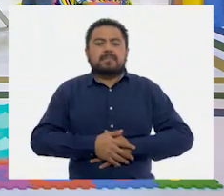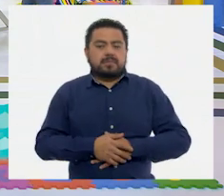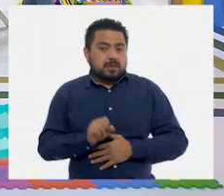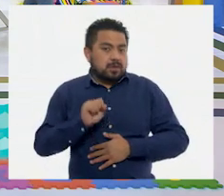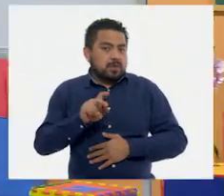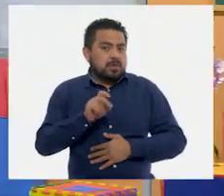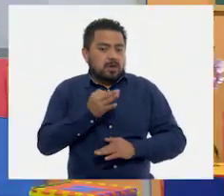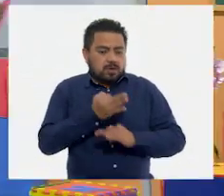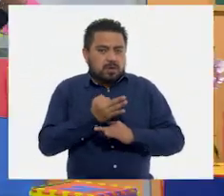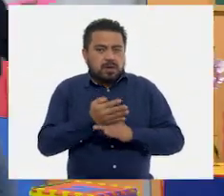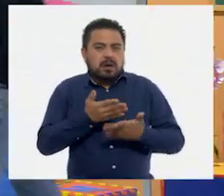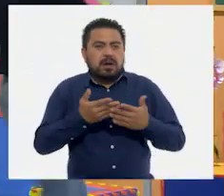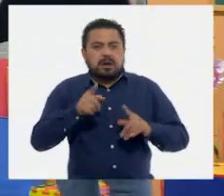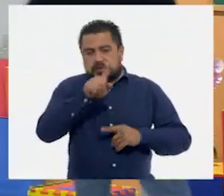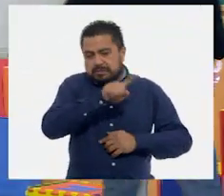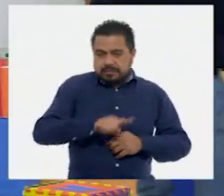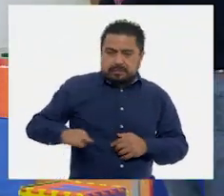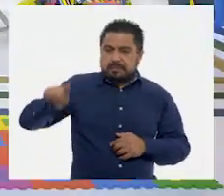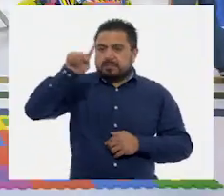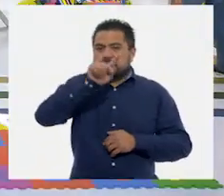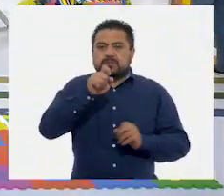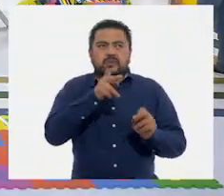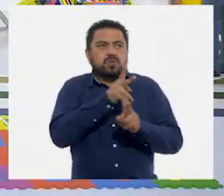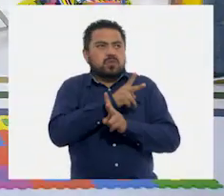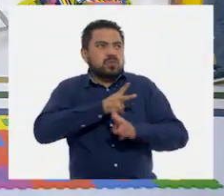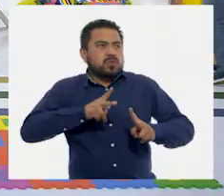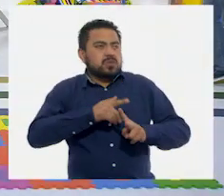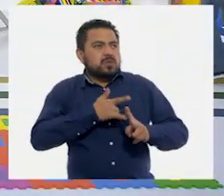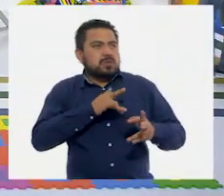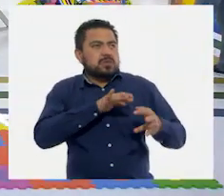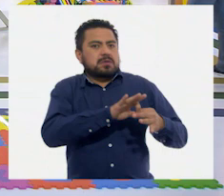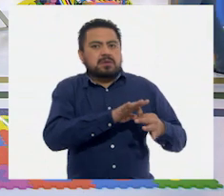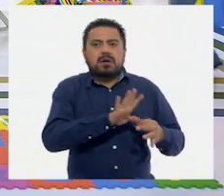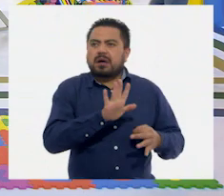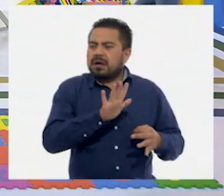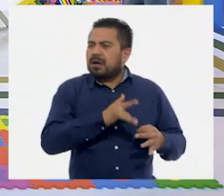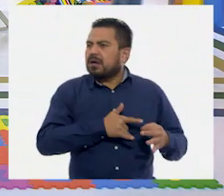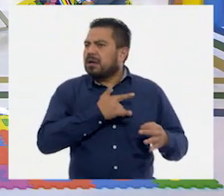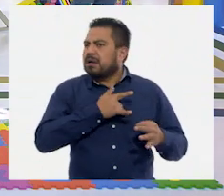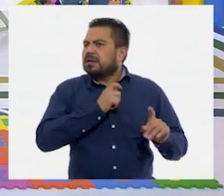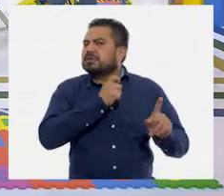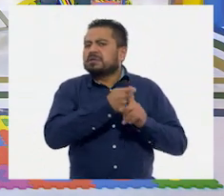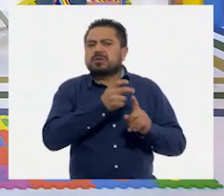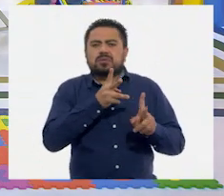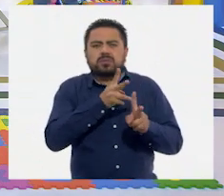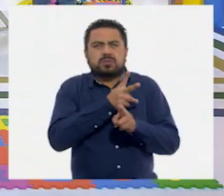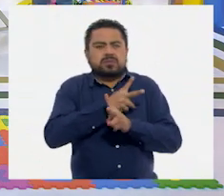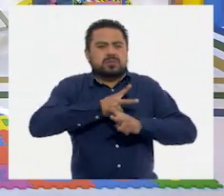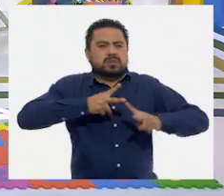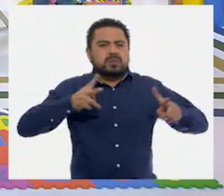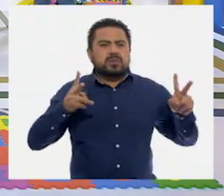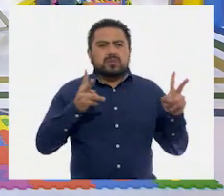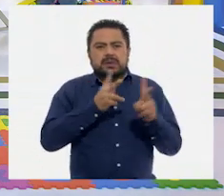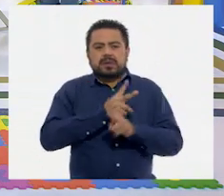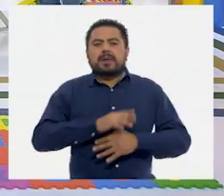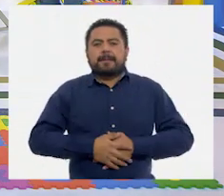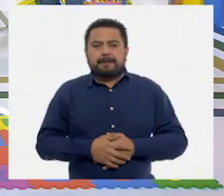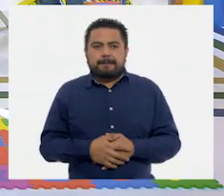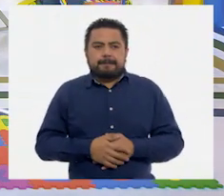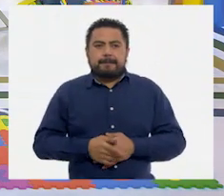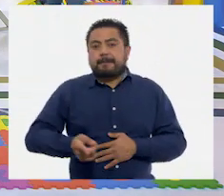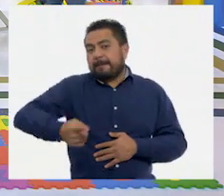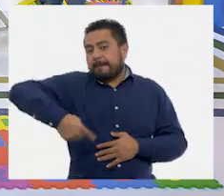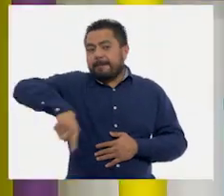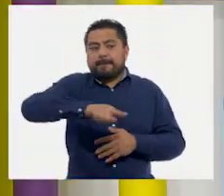Vamos a ocupar el círculo. El viento. El viento. Vamos a ponerle que sea el viento. Sí. Allá